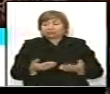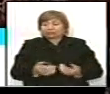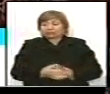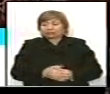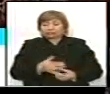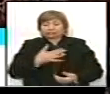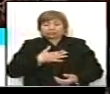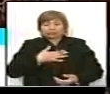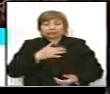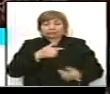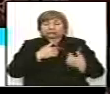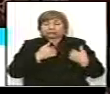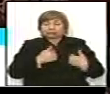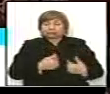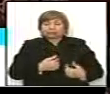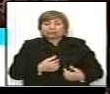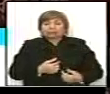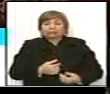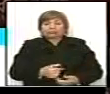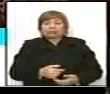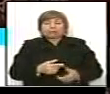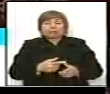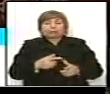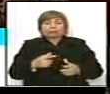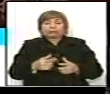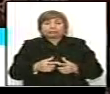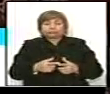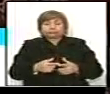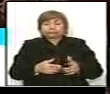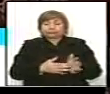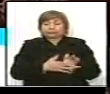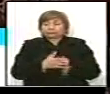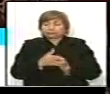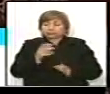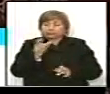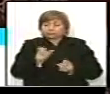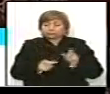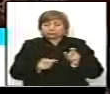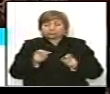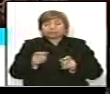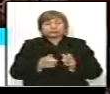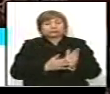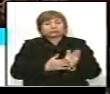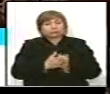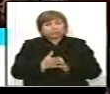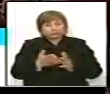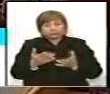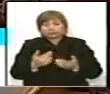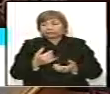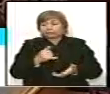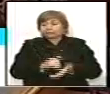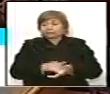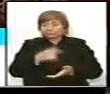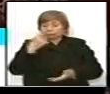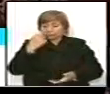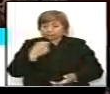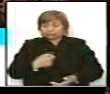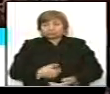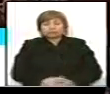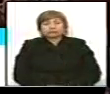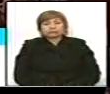de su corazón. Entonces, deseos personales son deseos personales.